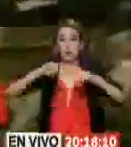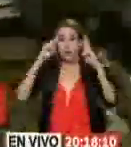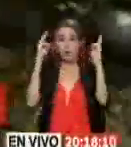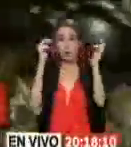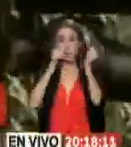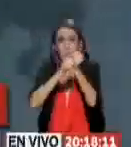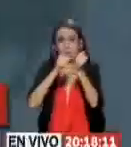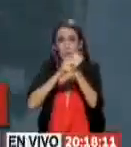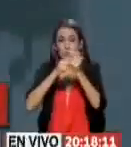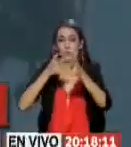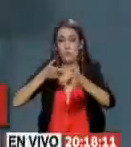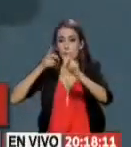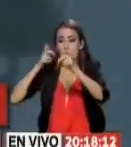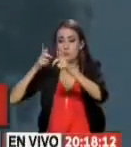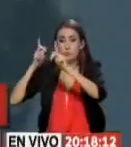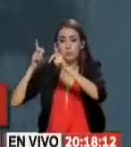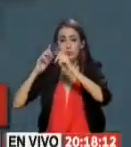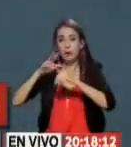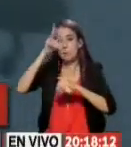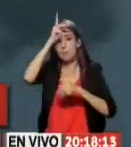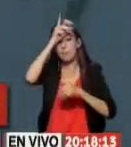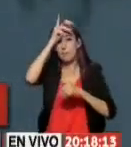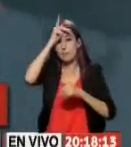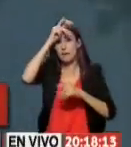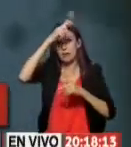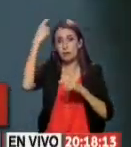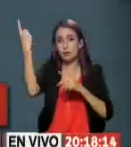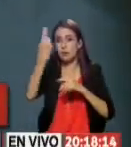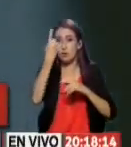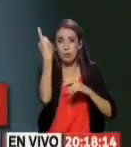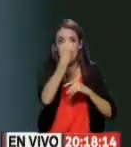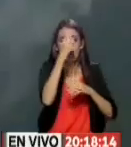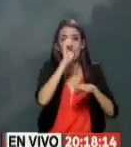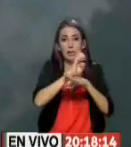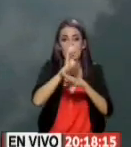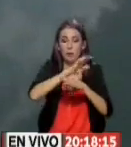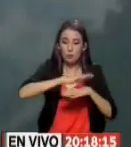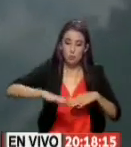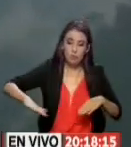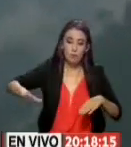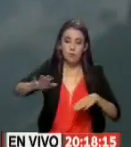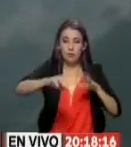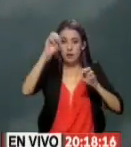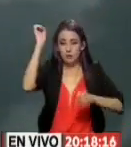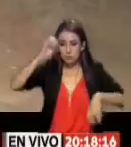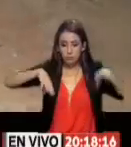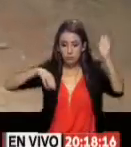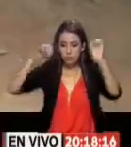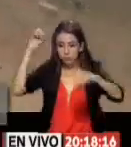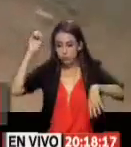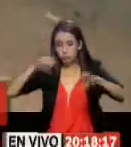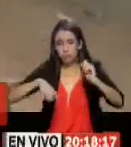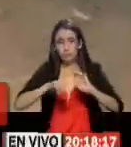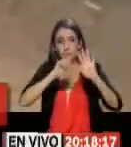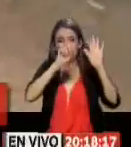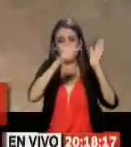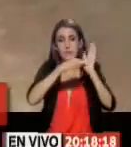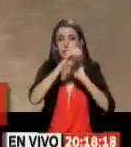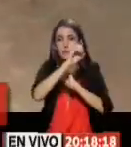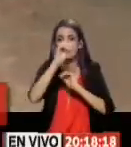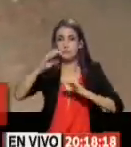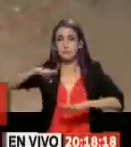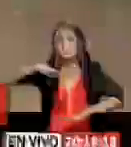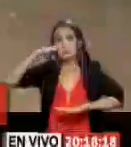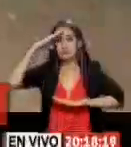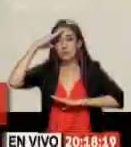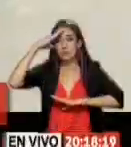fueron atacados, mientras Perú señalaba que un helicóptero ecuatoriano bombardeó una posición peruana. 6.000 soldados ecuatorianos